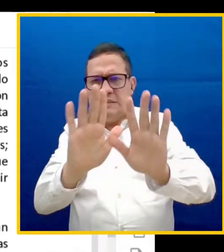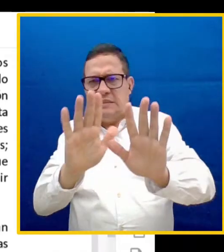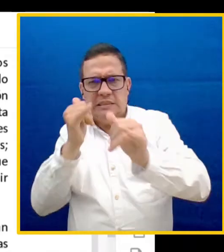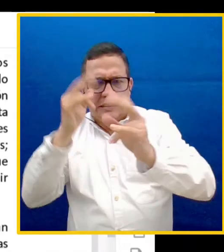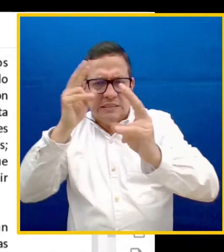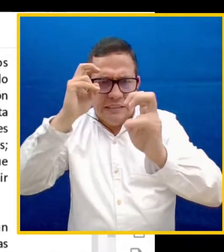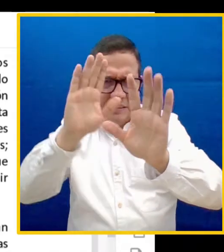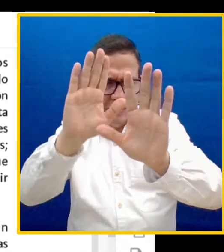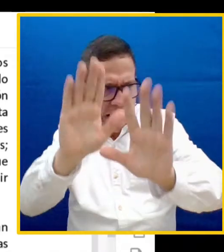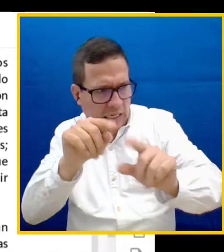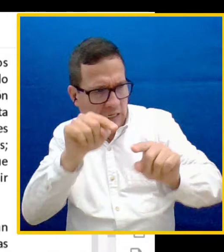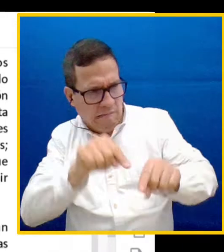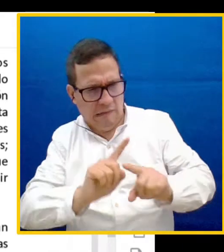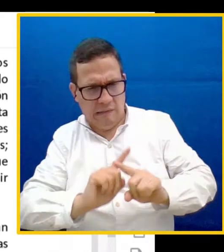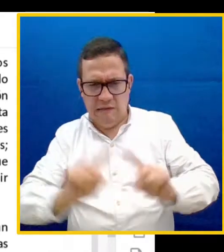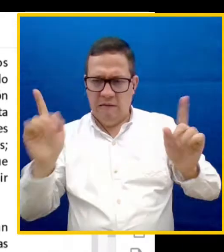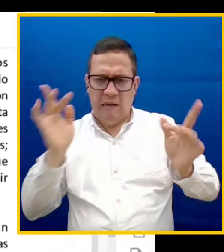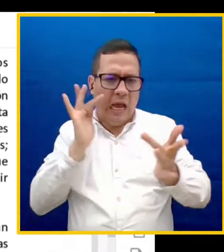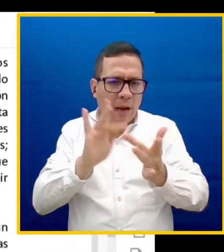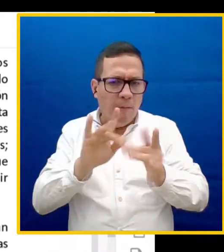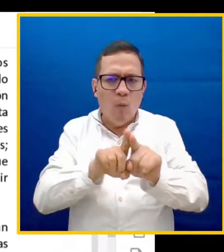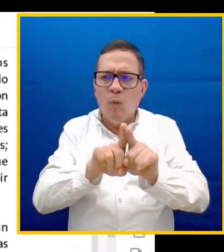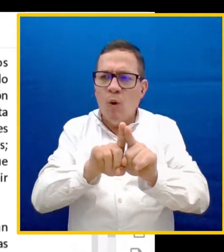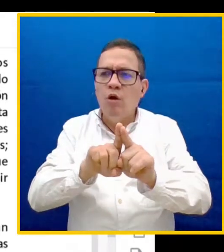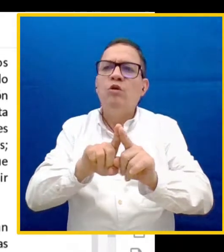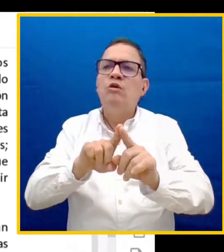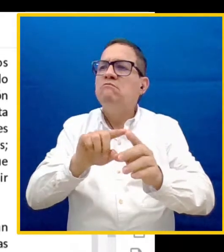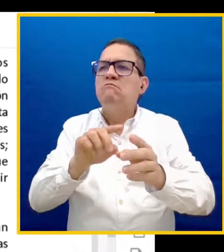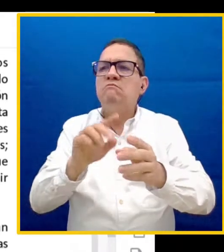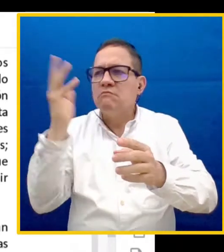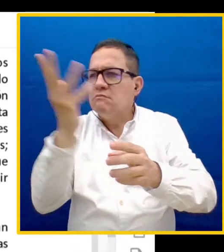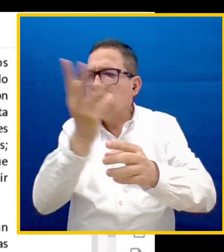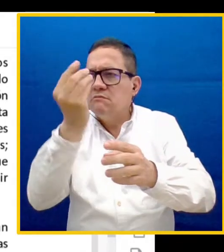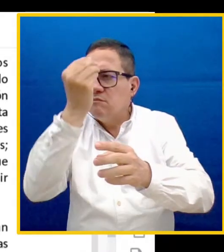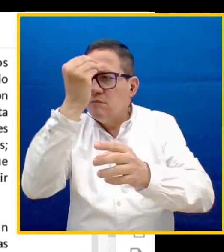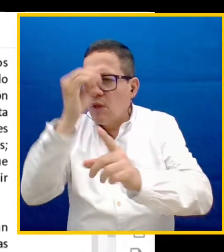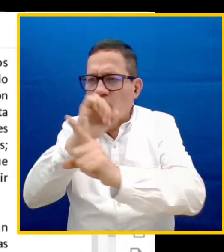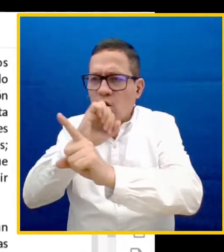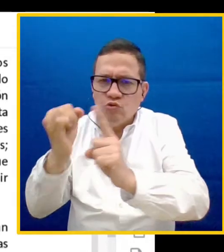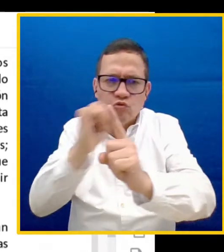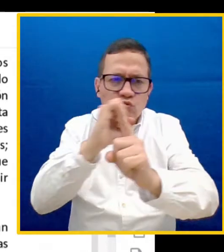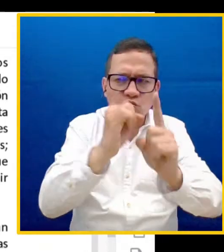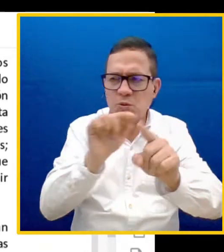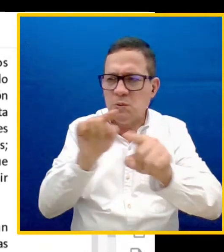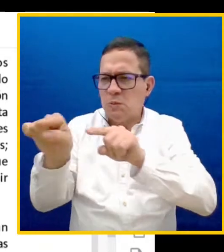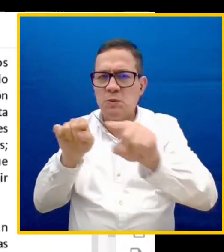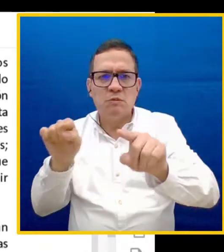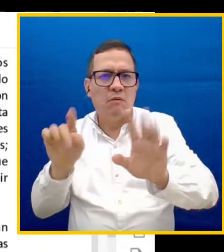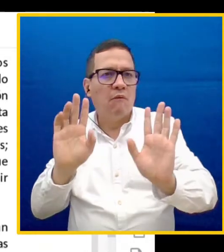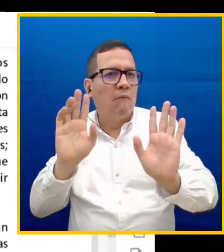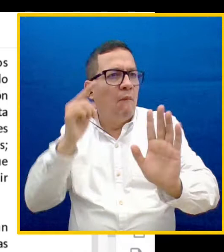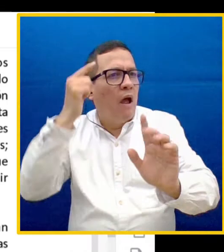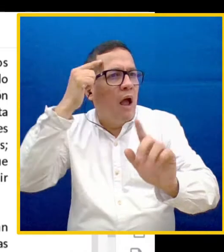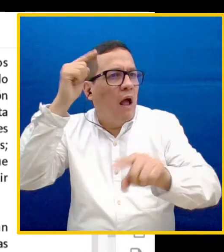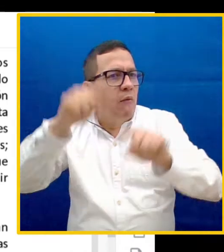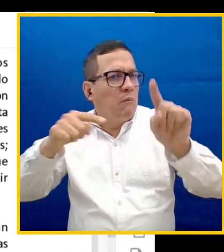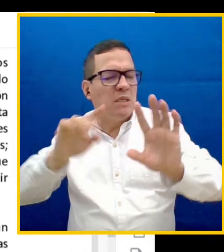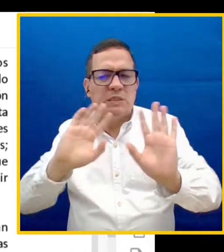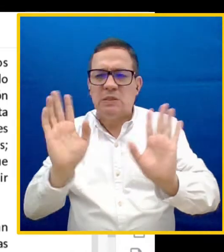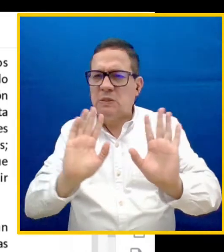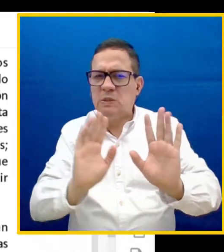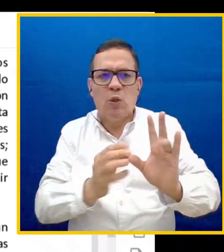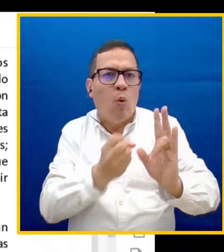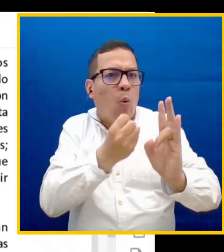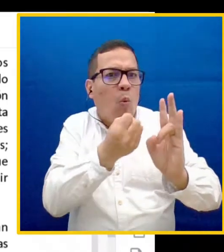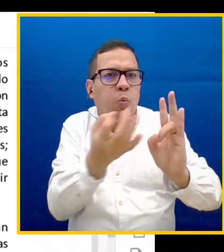Los intentos de aplicar esta mirada a las disciplinas sociales son cuestionados porque muchas veces terminan simplificando lo social